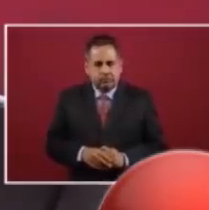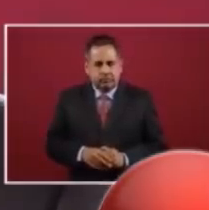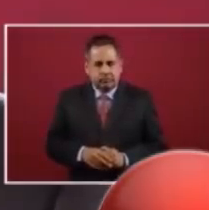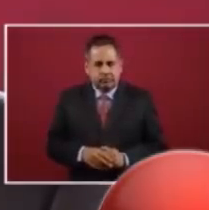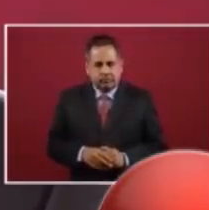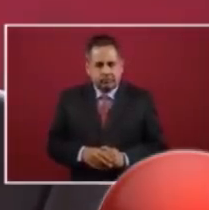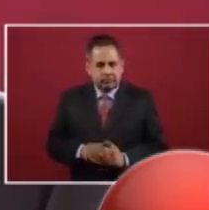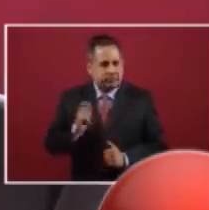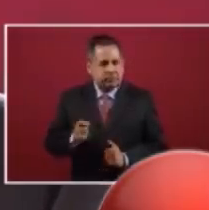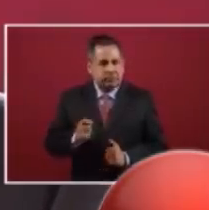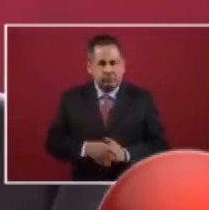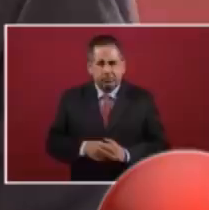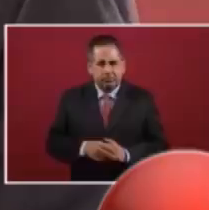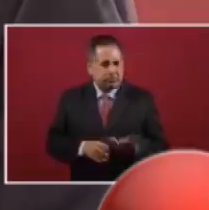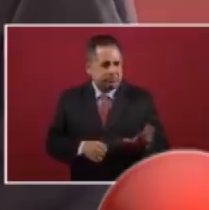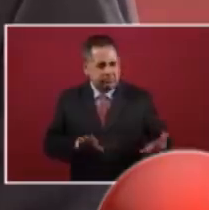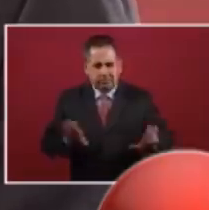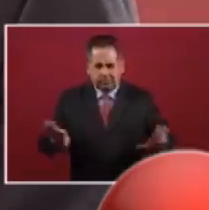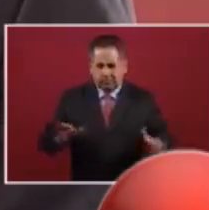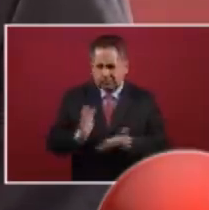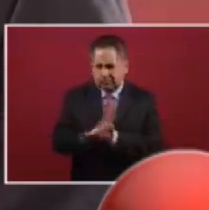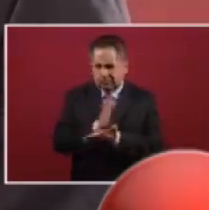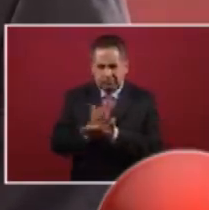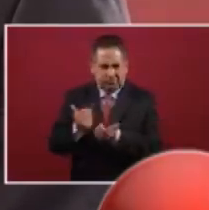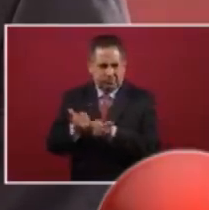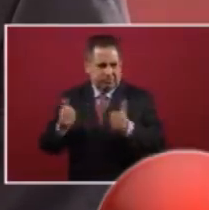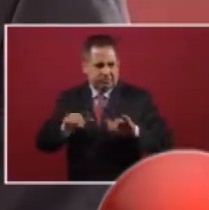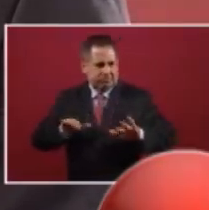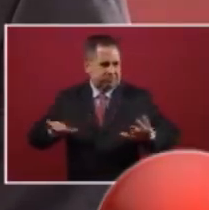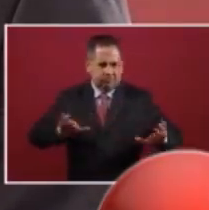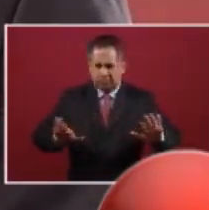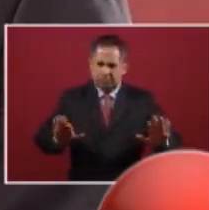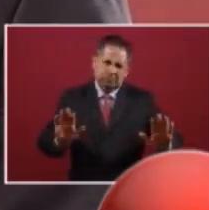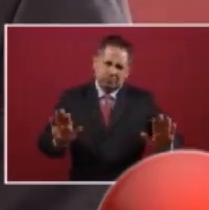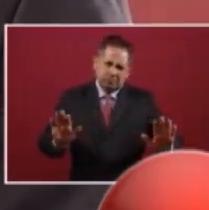los mantengan separados.